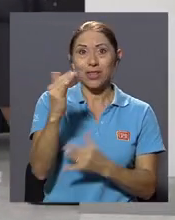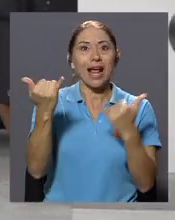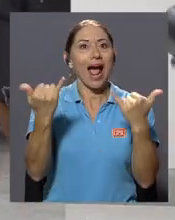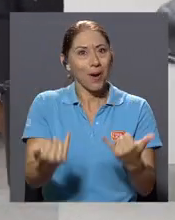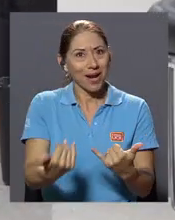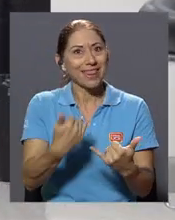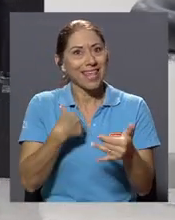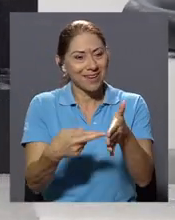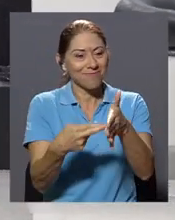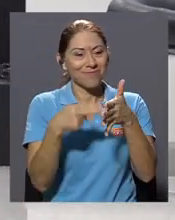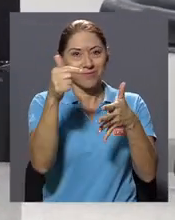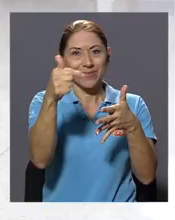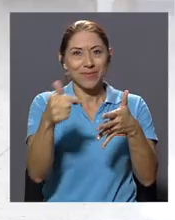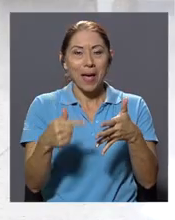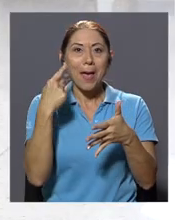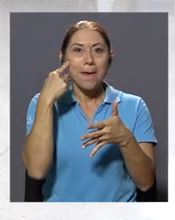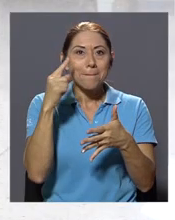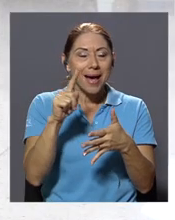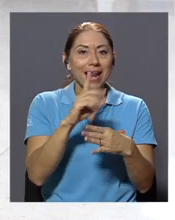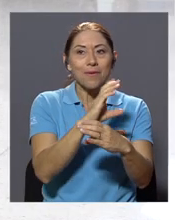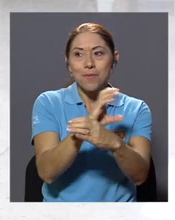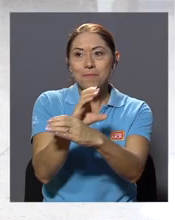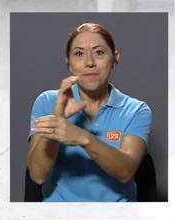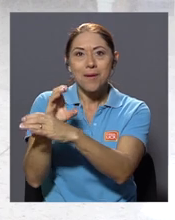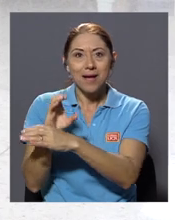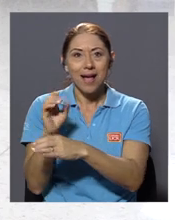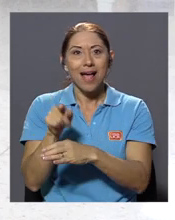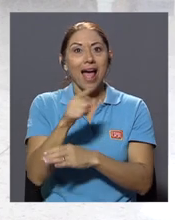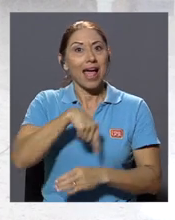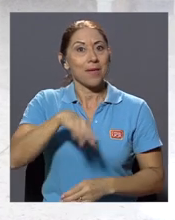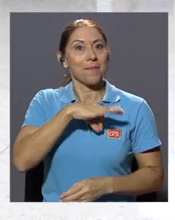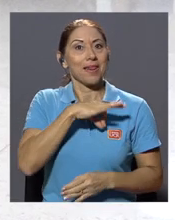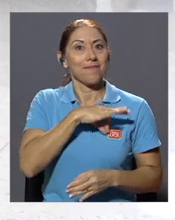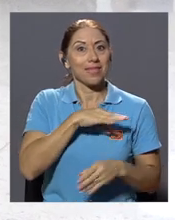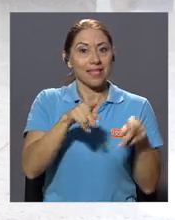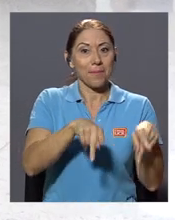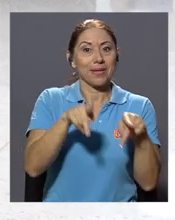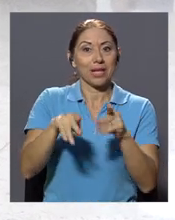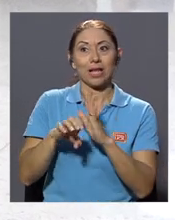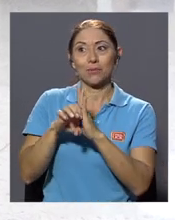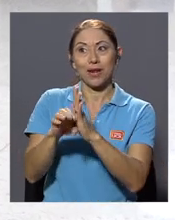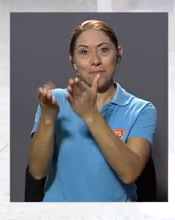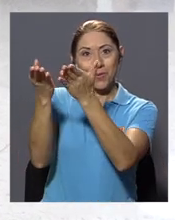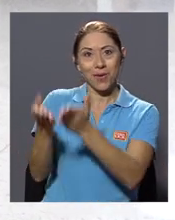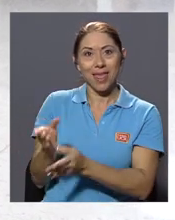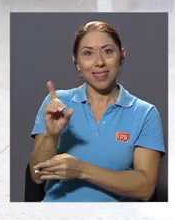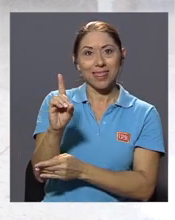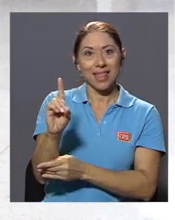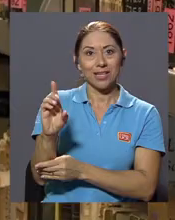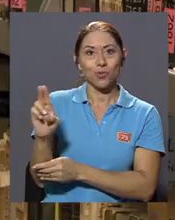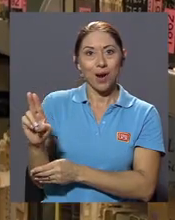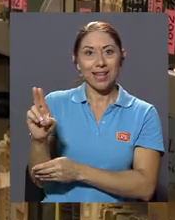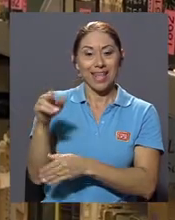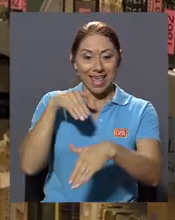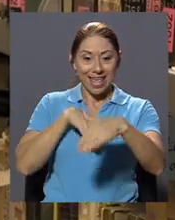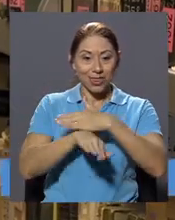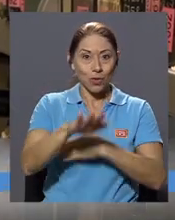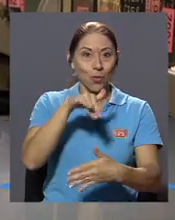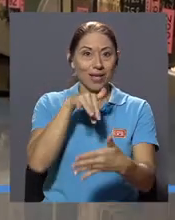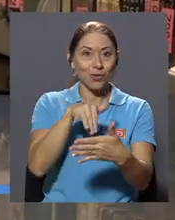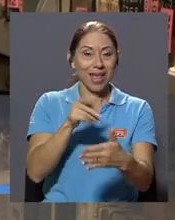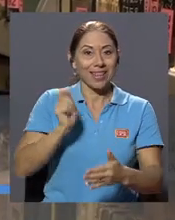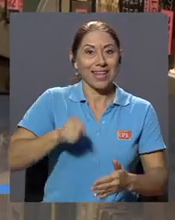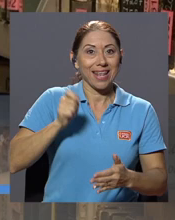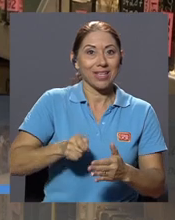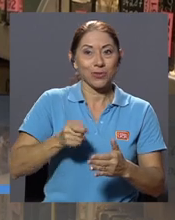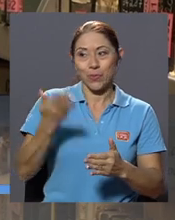condiciones necesarias para preservar sus colecciones, lo que beneficia a usuarios como Denis Ugarte, quien ingresó a Derecho en el 2015. El internet de ninguna